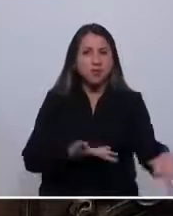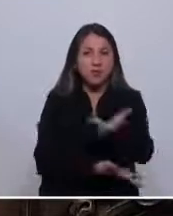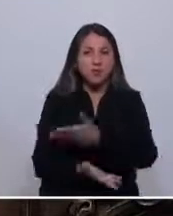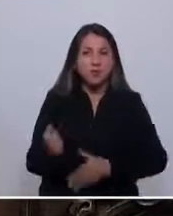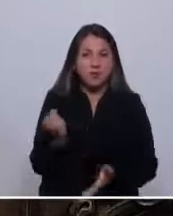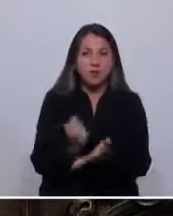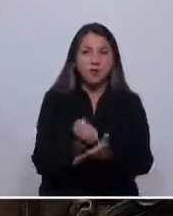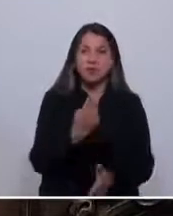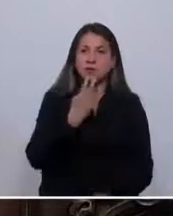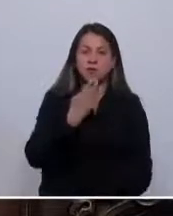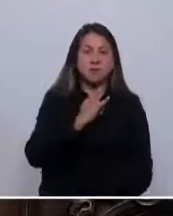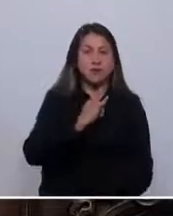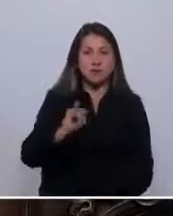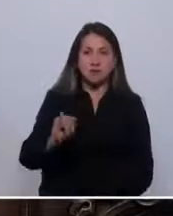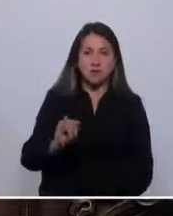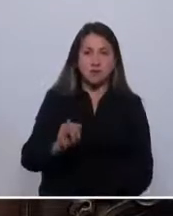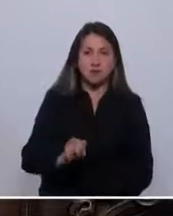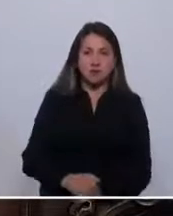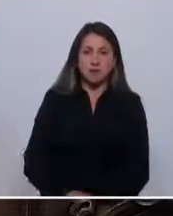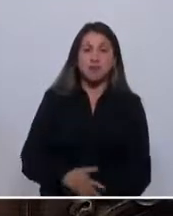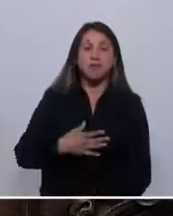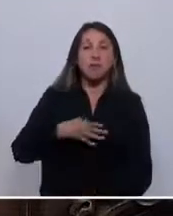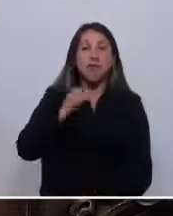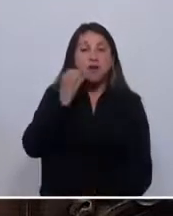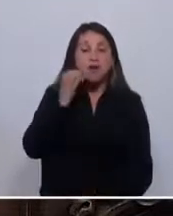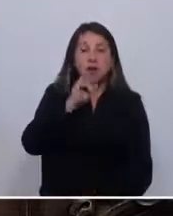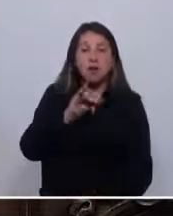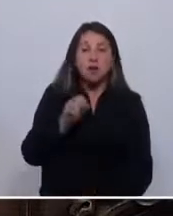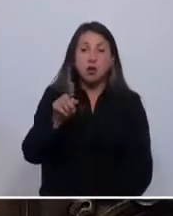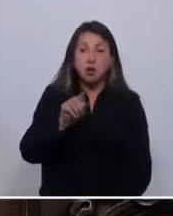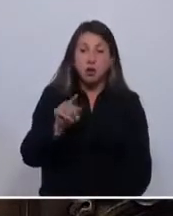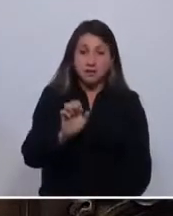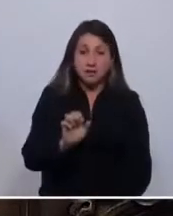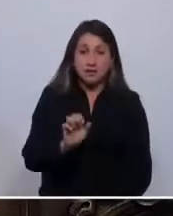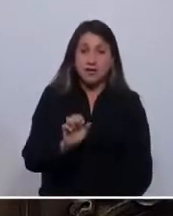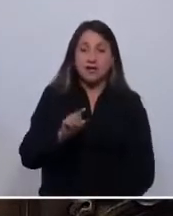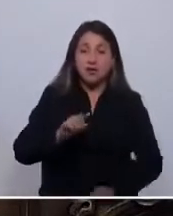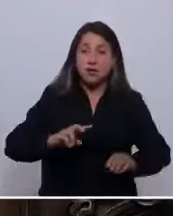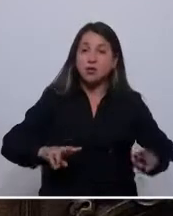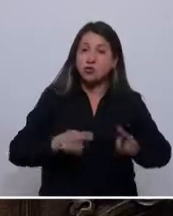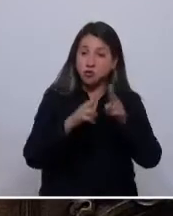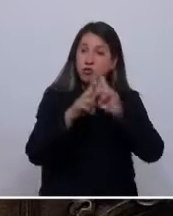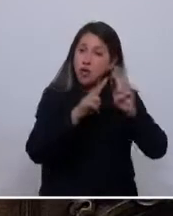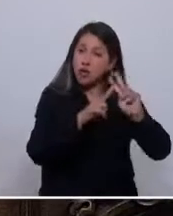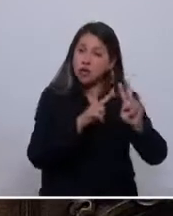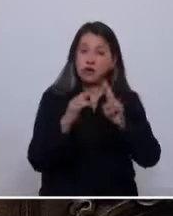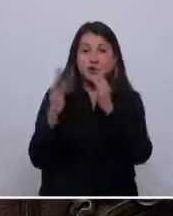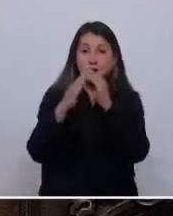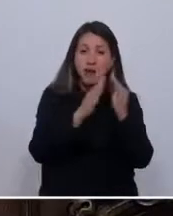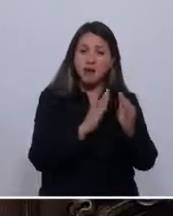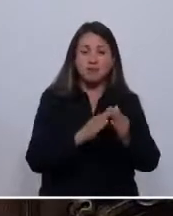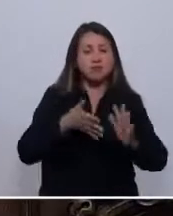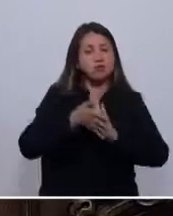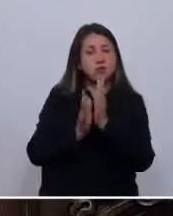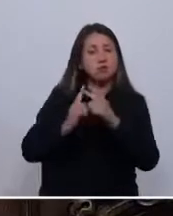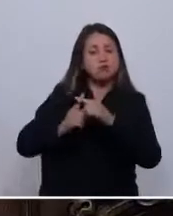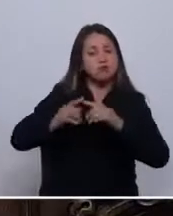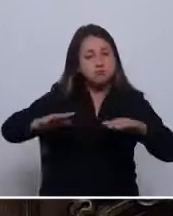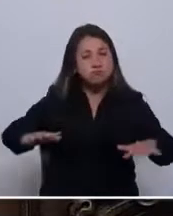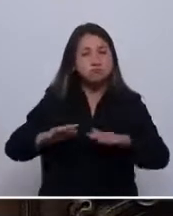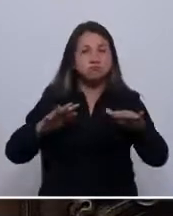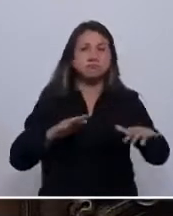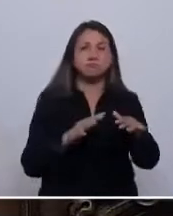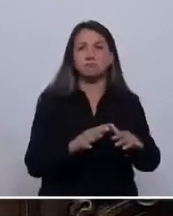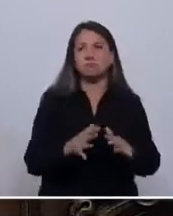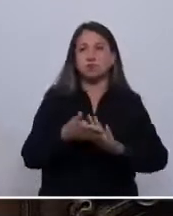para siempre. Mi abuelo José, constructor de casas, loteó todos los terrenos en su justa